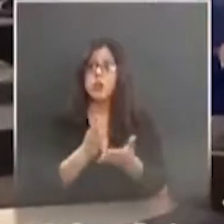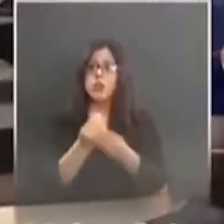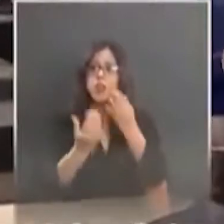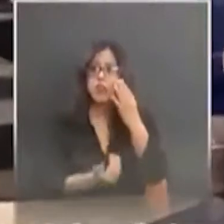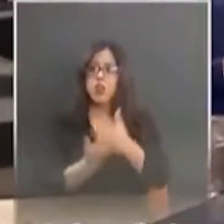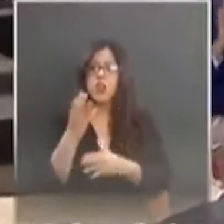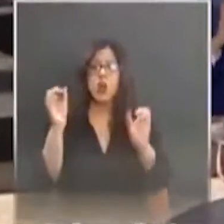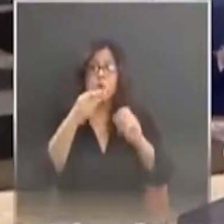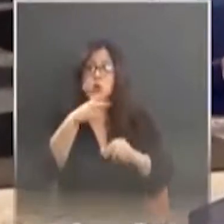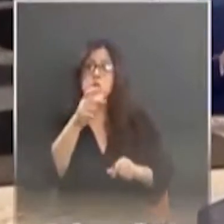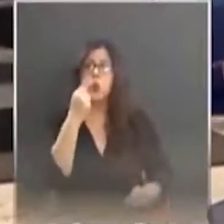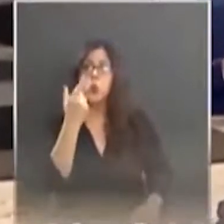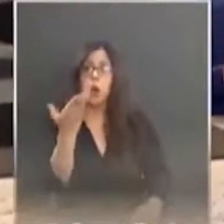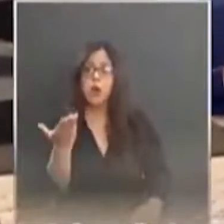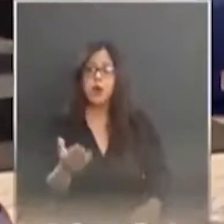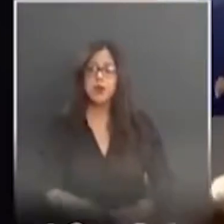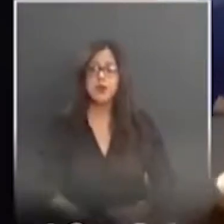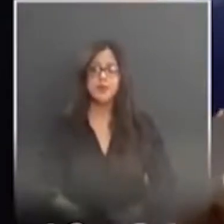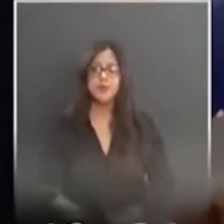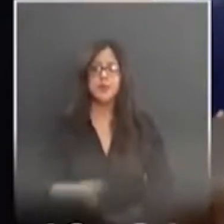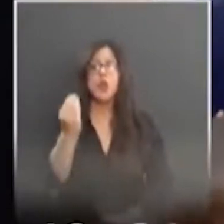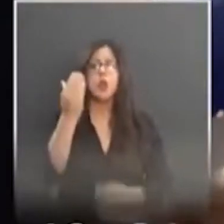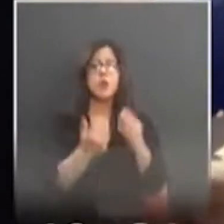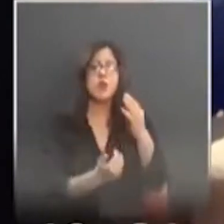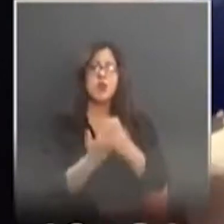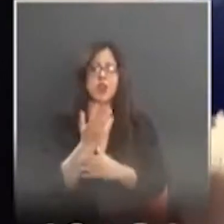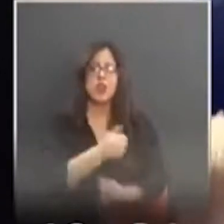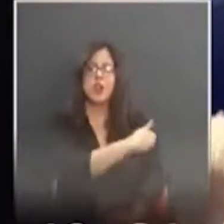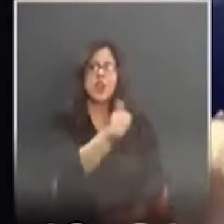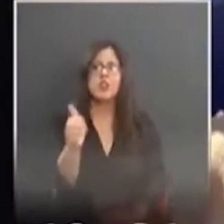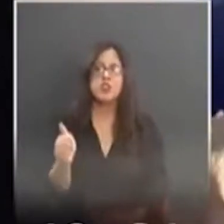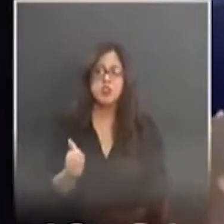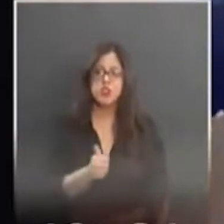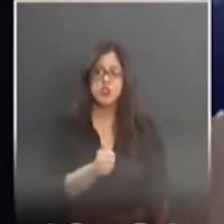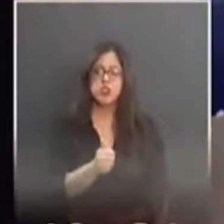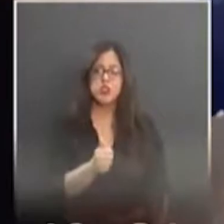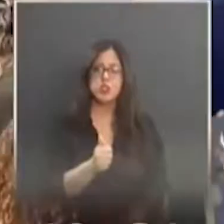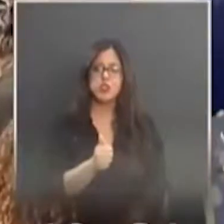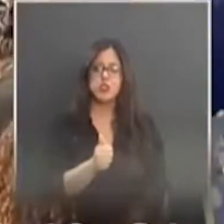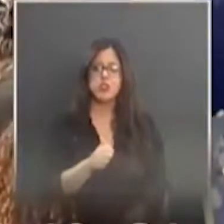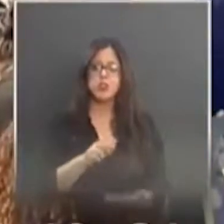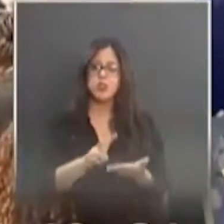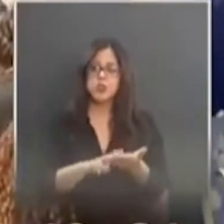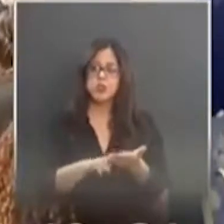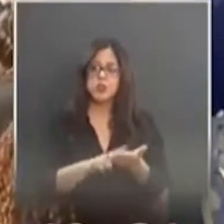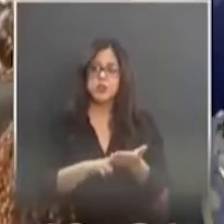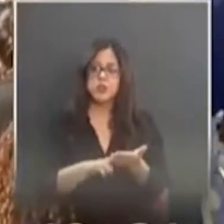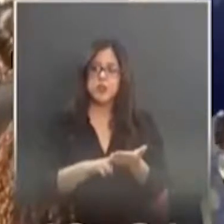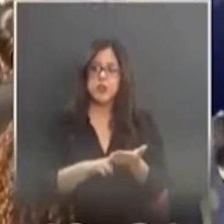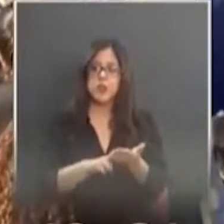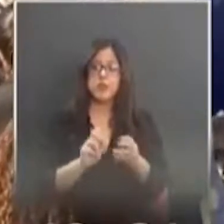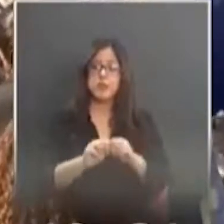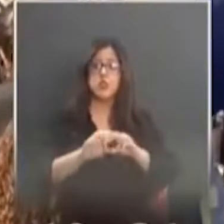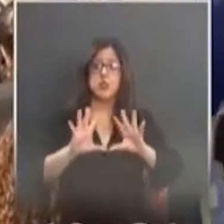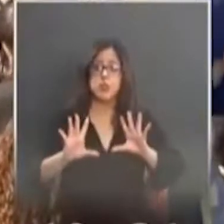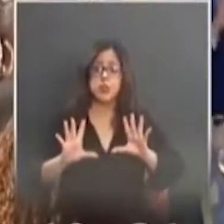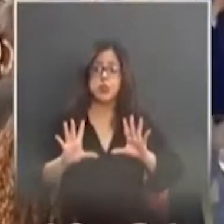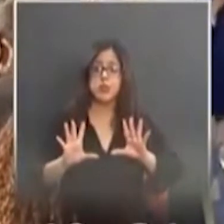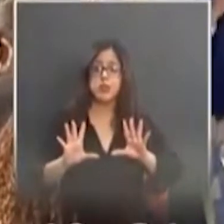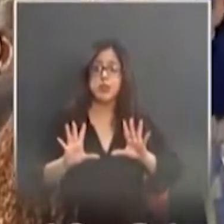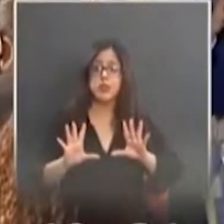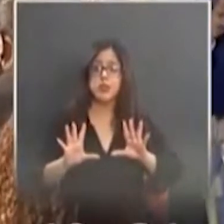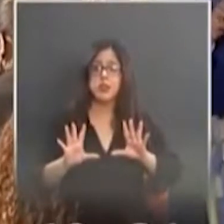Una alta aprobación del gabinete presentado por Gabriel Boric fue la que percibió la encuesta Panel Ciudadano, realizada por la